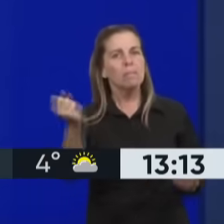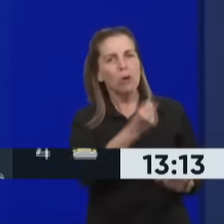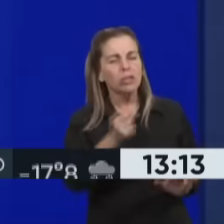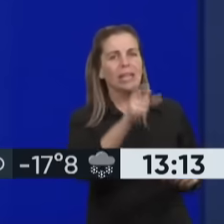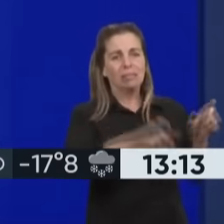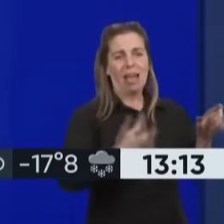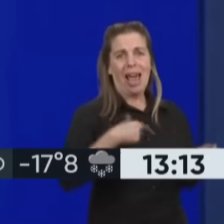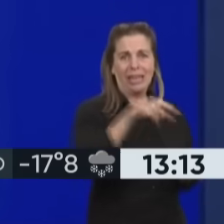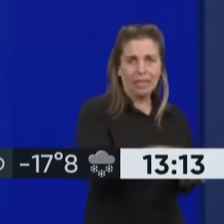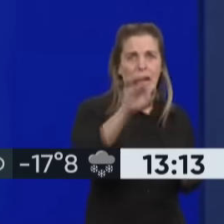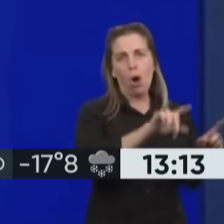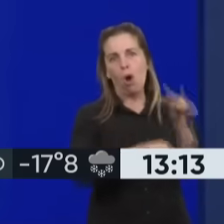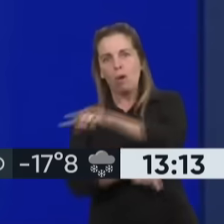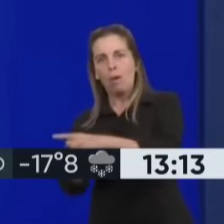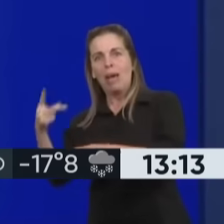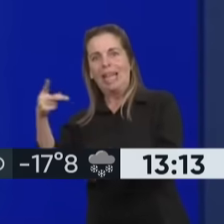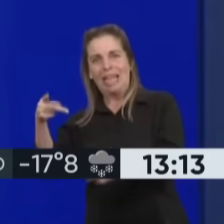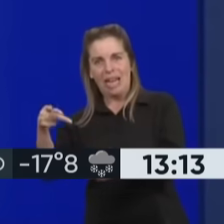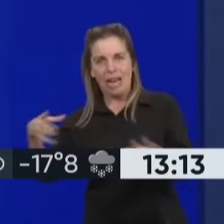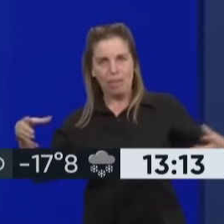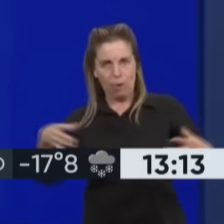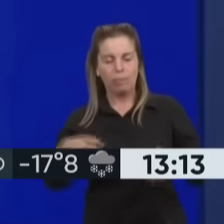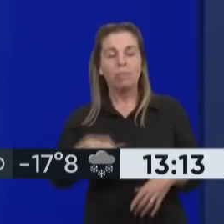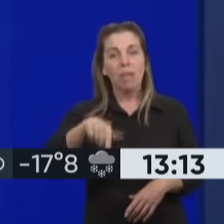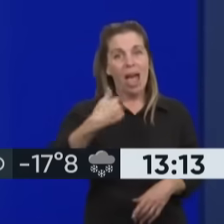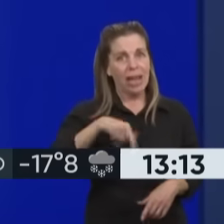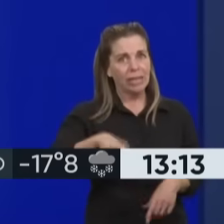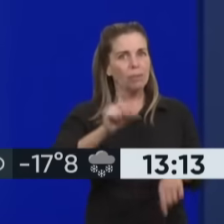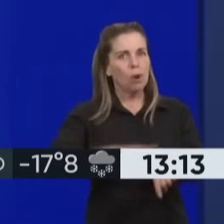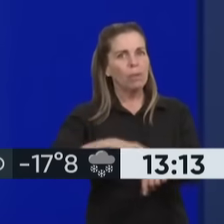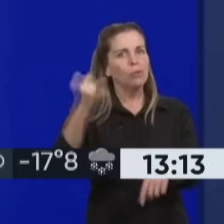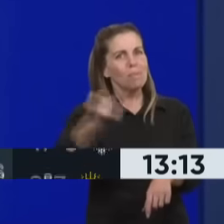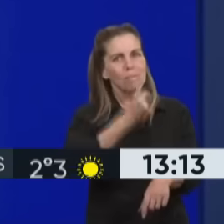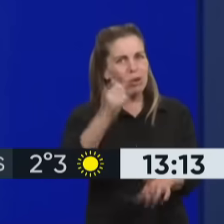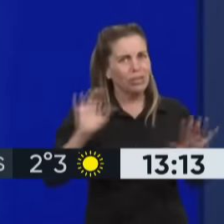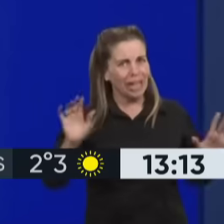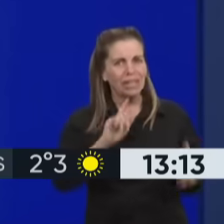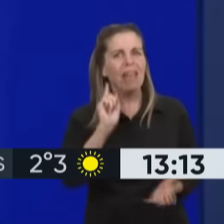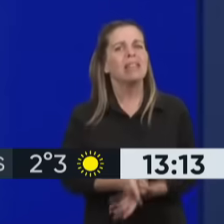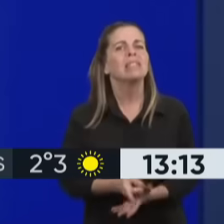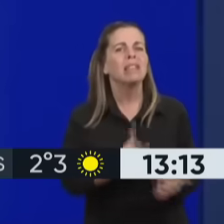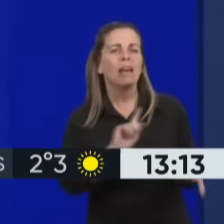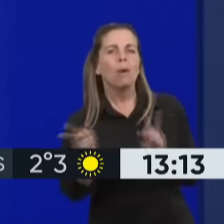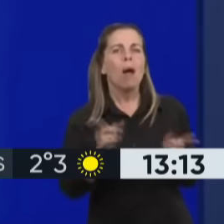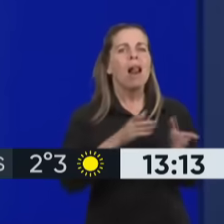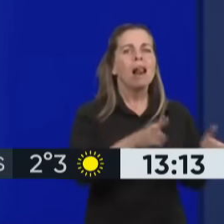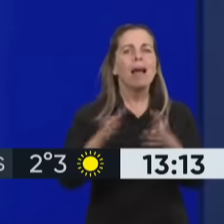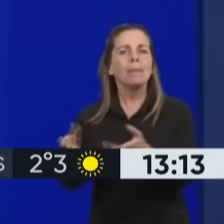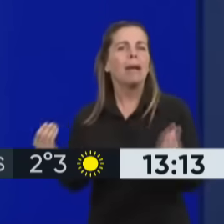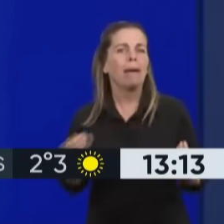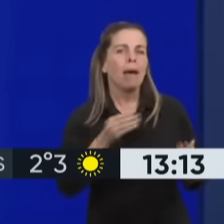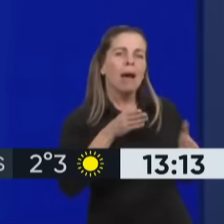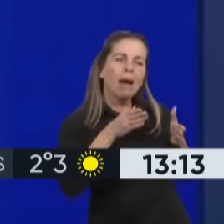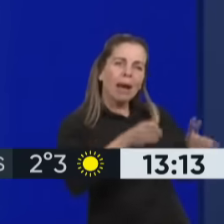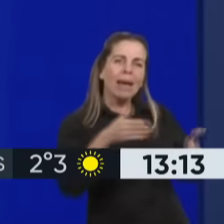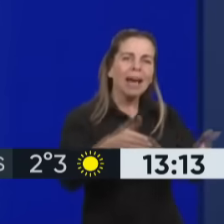Argentina está jugando el partido más importante de su historia. Debe decidir si persiste en el camino del cambio y el crecimiento o si da